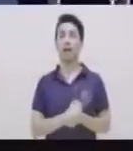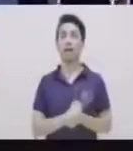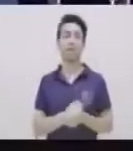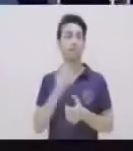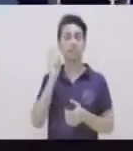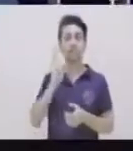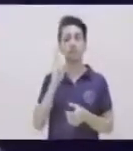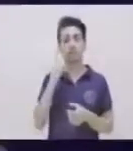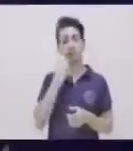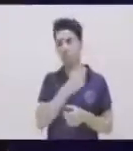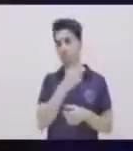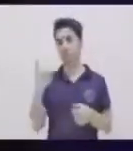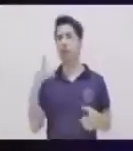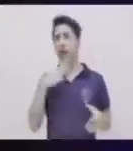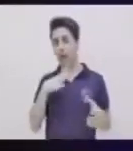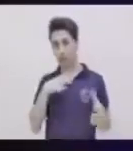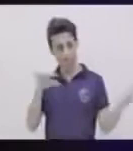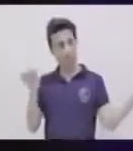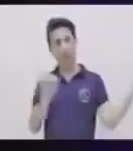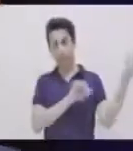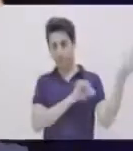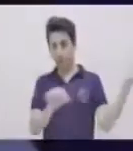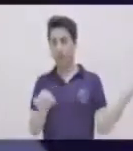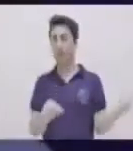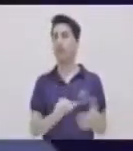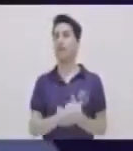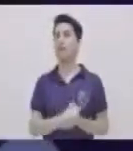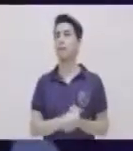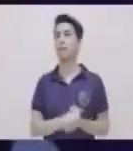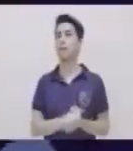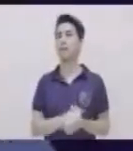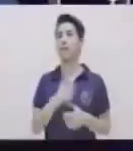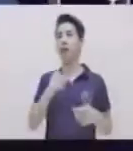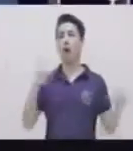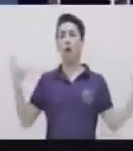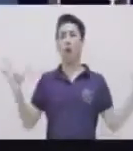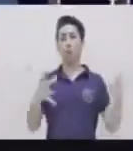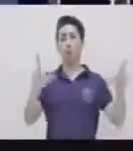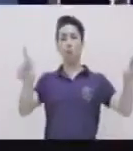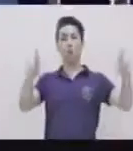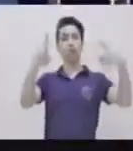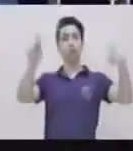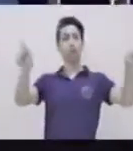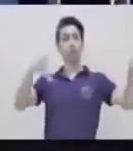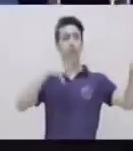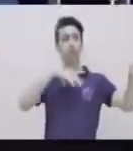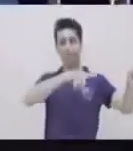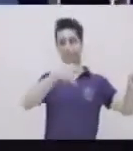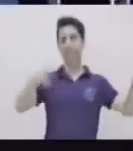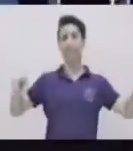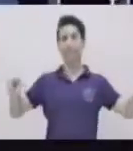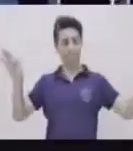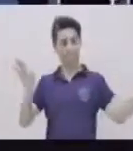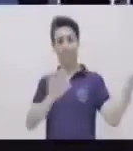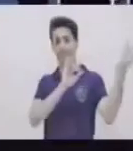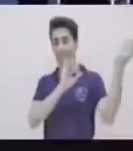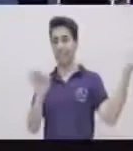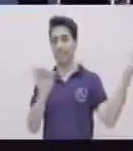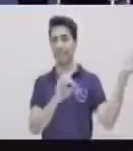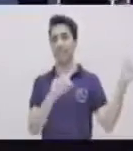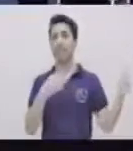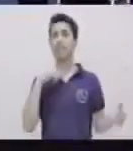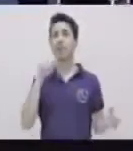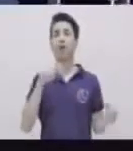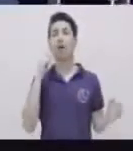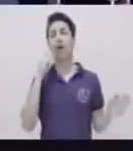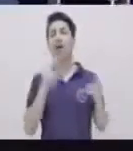que necesita de un arco pequeño. ¿Qué es eso de un arco? A ver, todos hemos jugado de arco